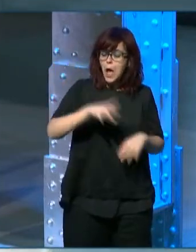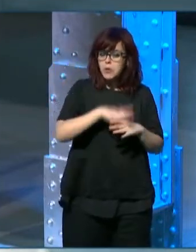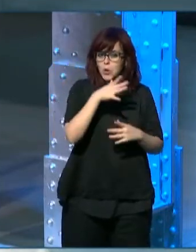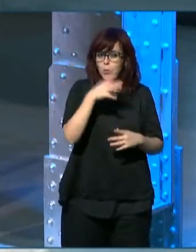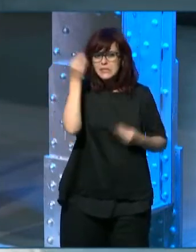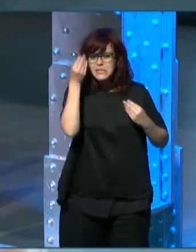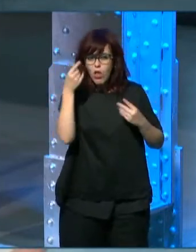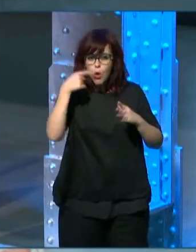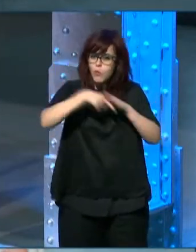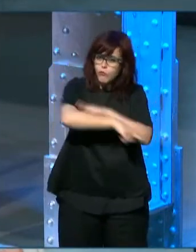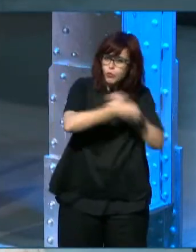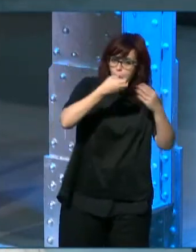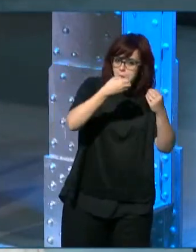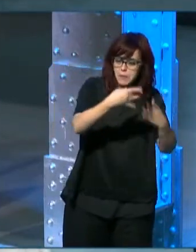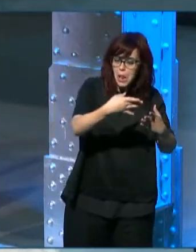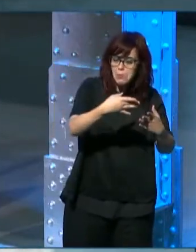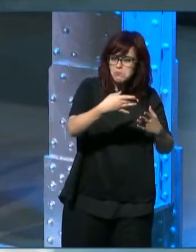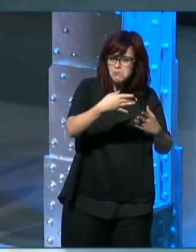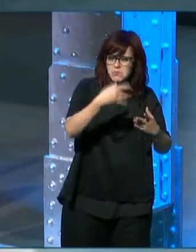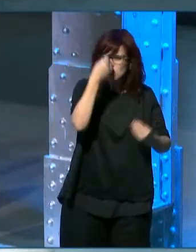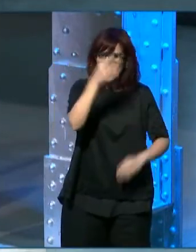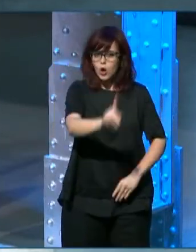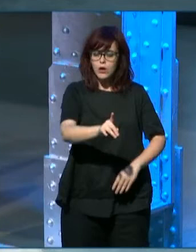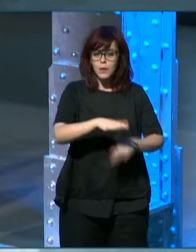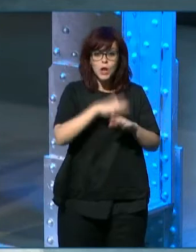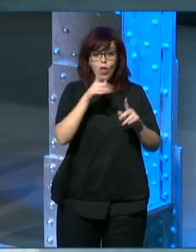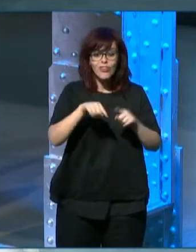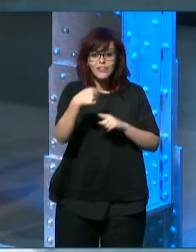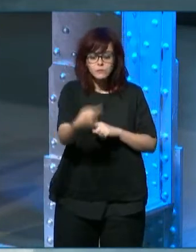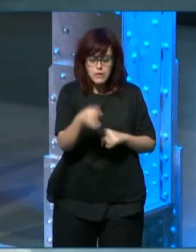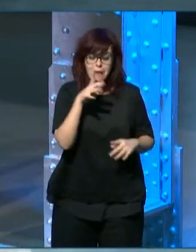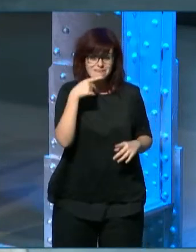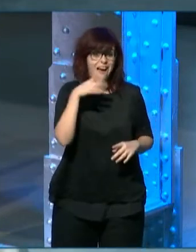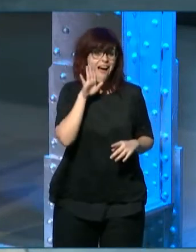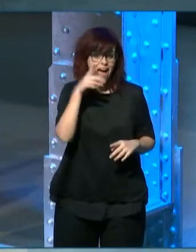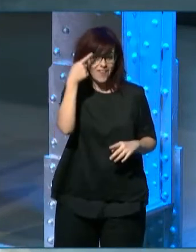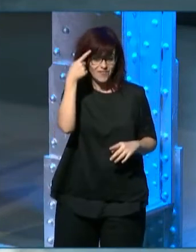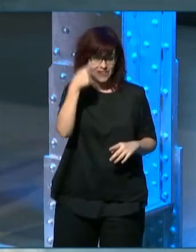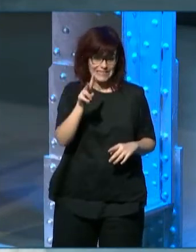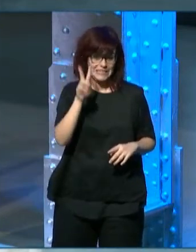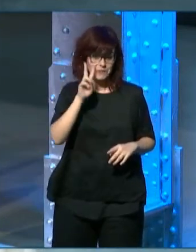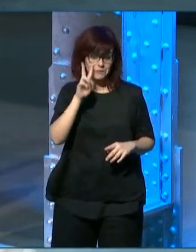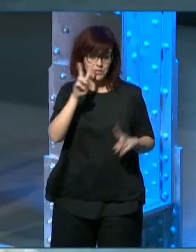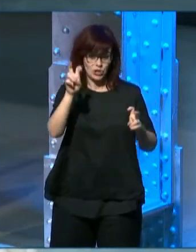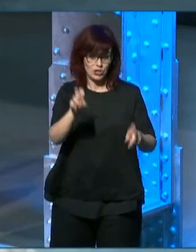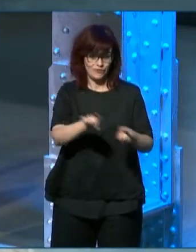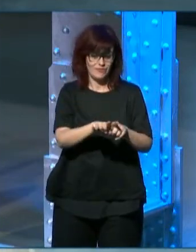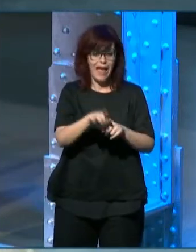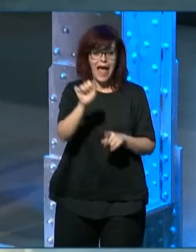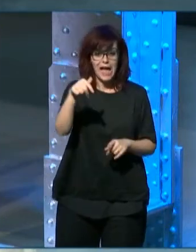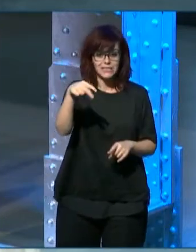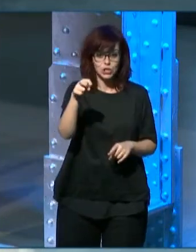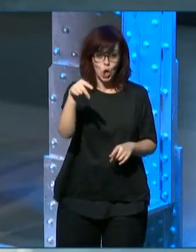pensado. Pero bueno, después de lo que... Bueno, ya habéis visto, como dice